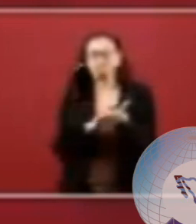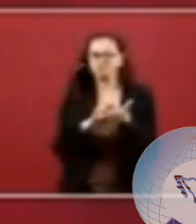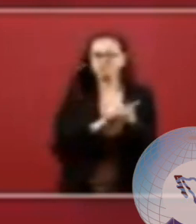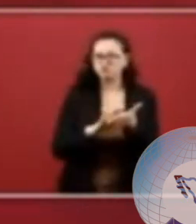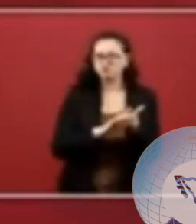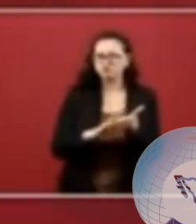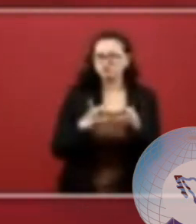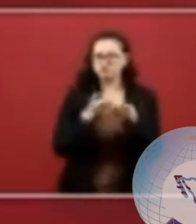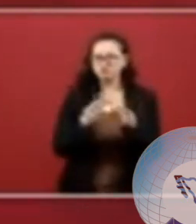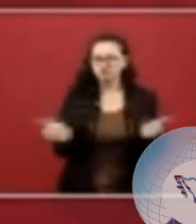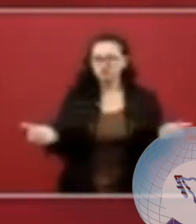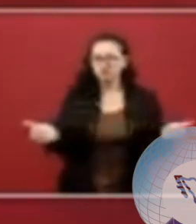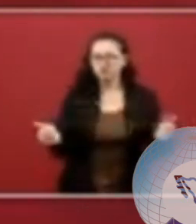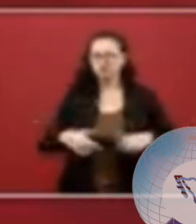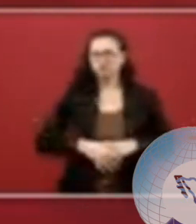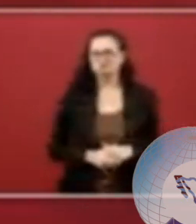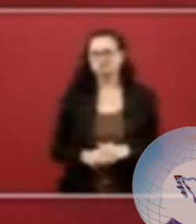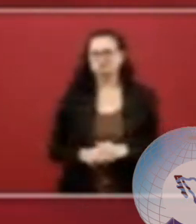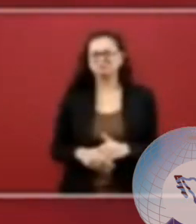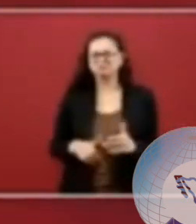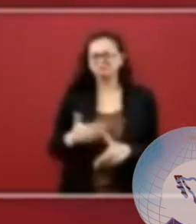Lo demás